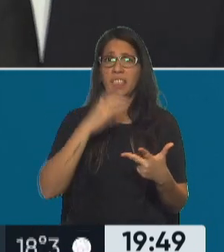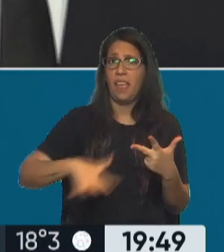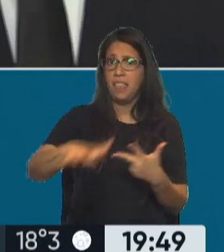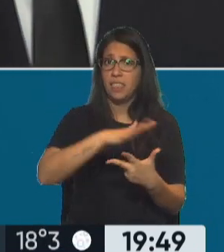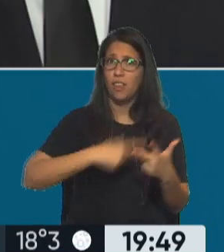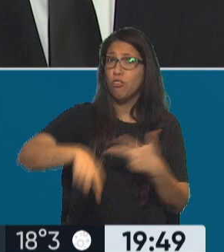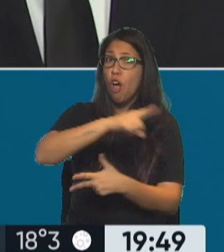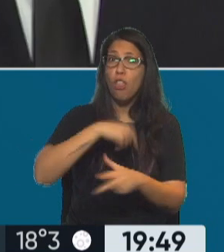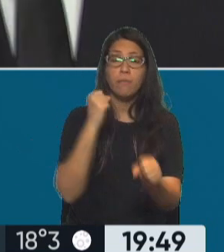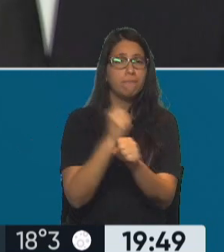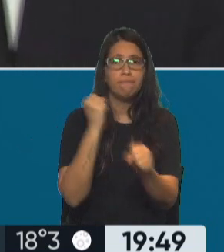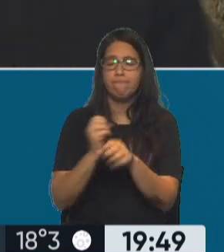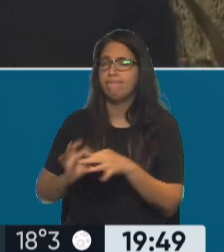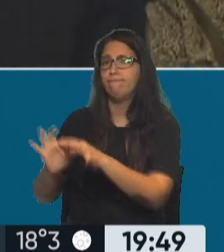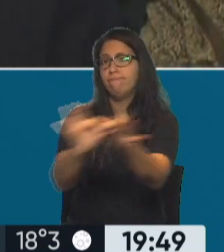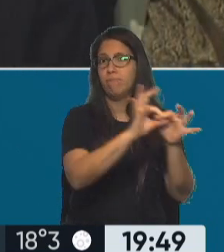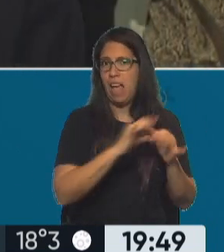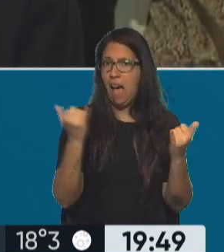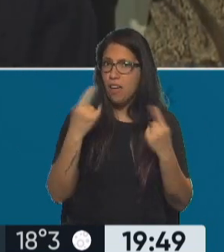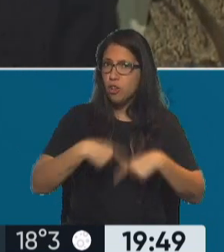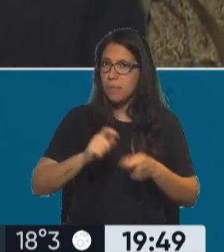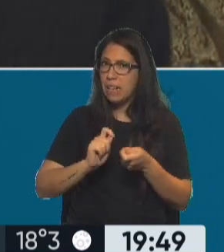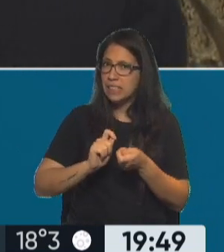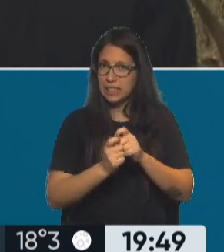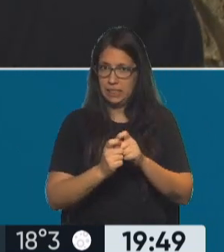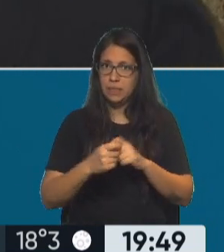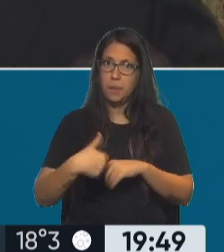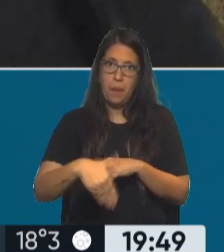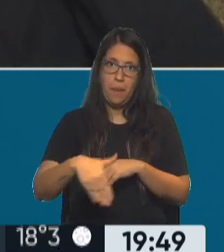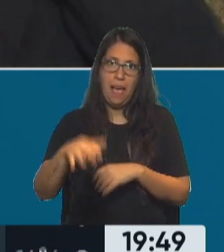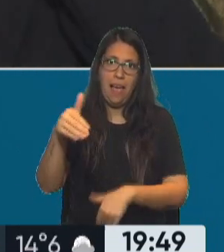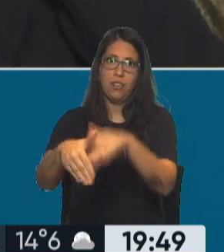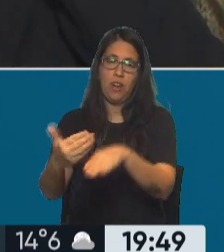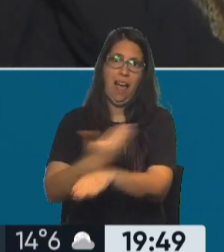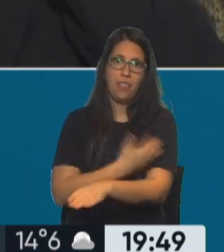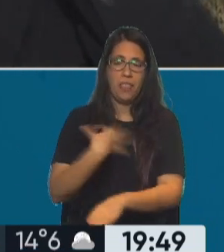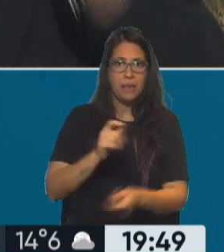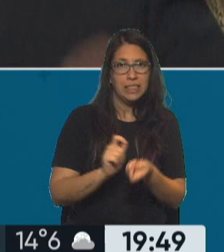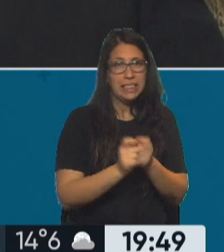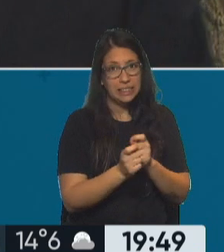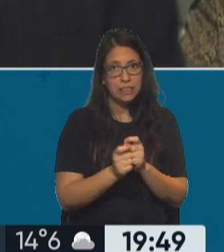que movilizar, hay algo que ajustar de cara al 22 de octubre.